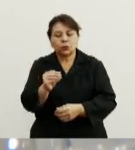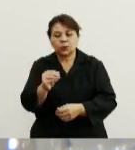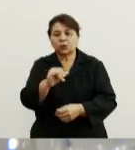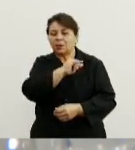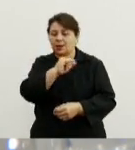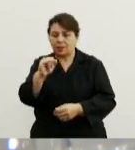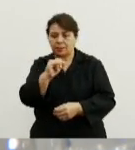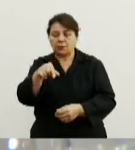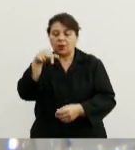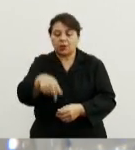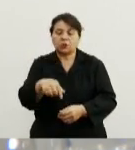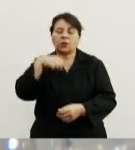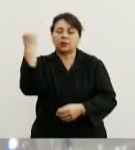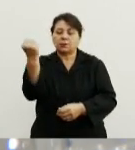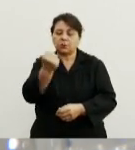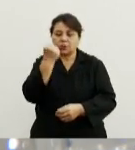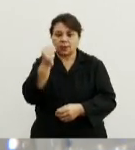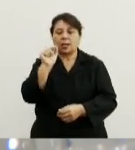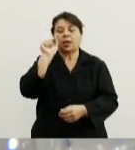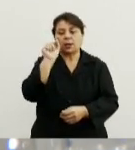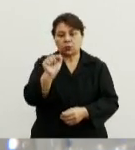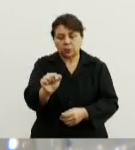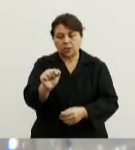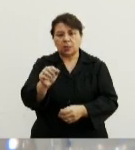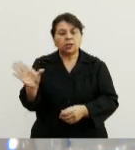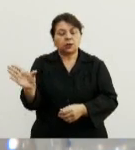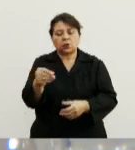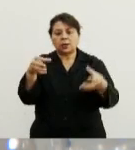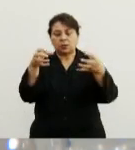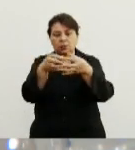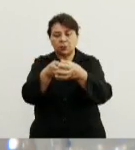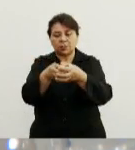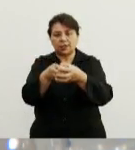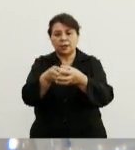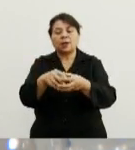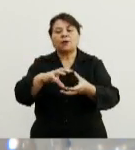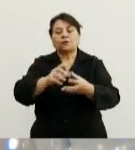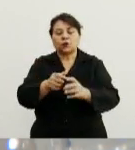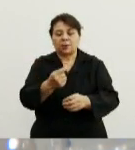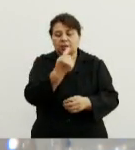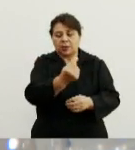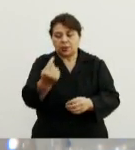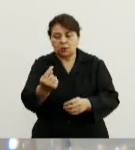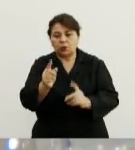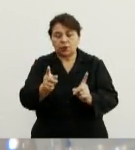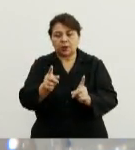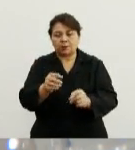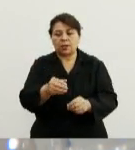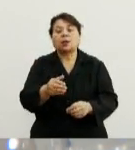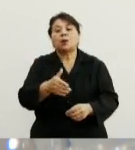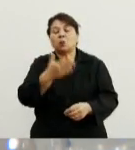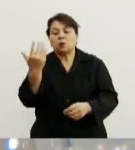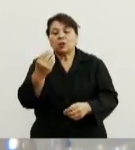es importante que ustedes que la comunidad entera de manera individual y colectiva acompañe a todo el trabajo que viene